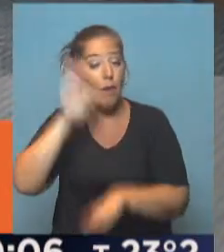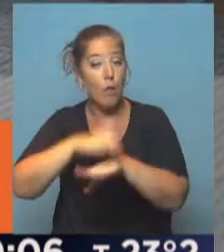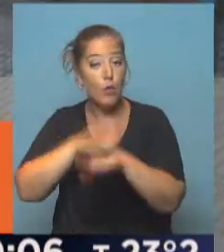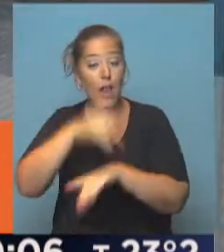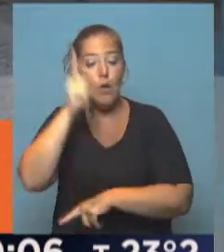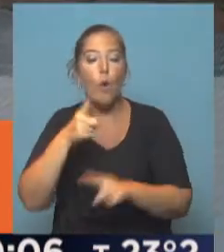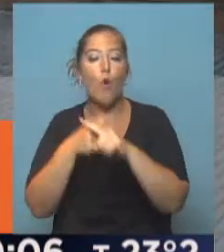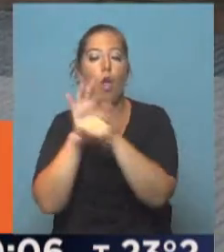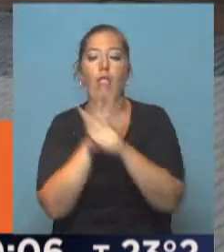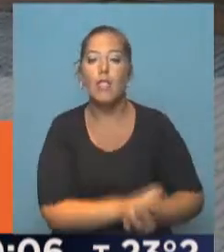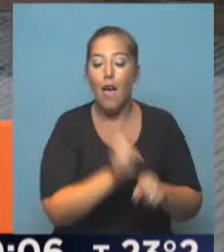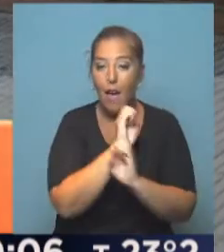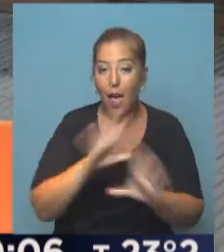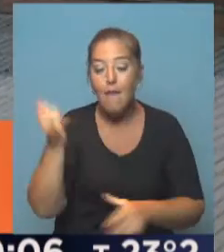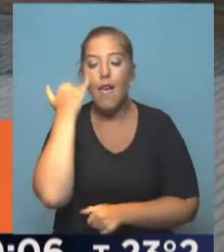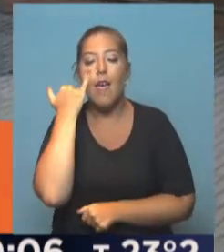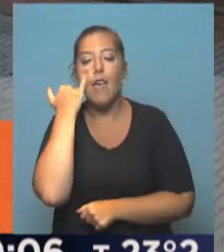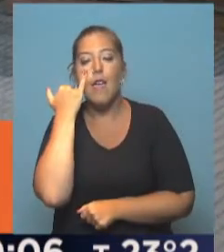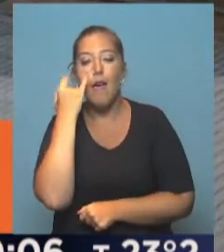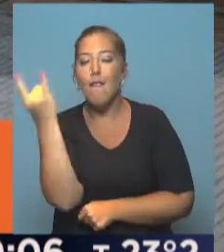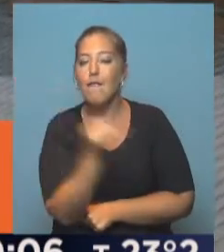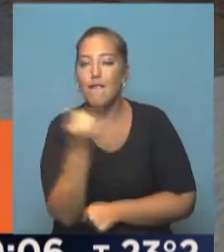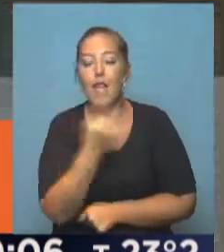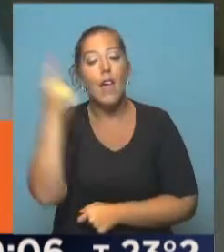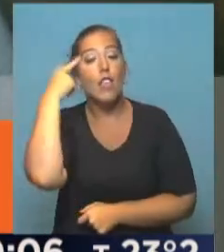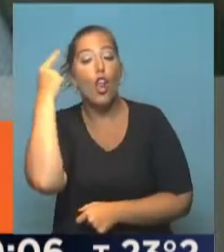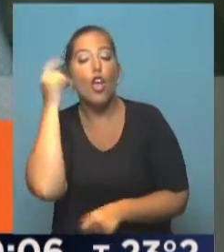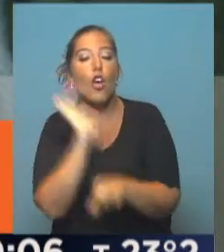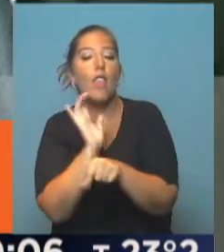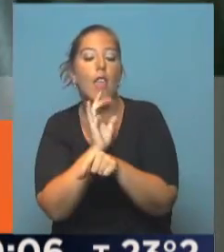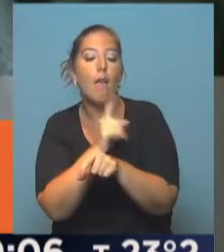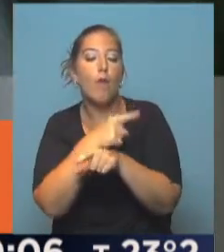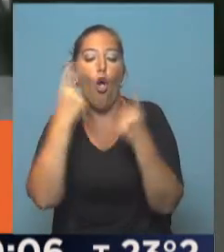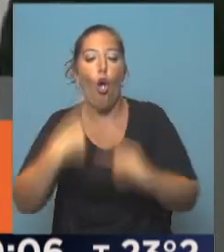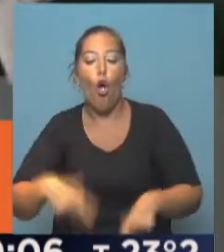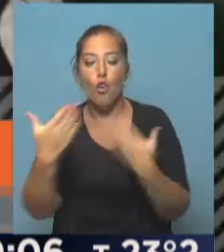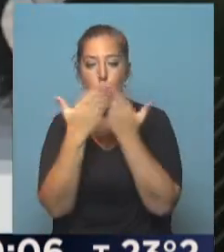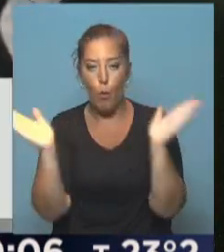por encubrimiento agravado y falsificación ideológica de instrumento público.